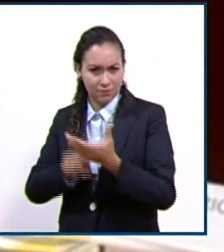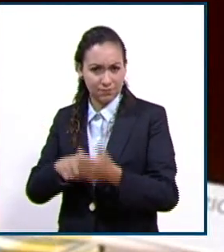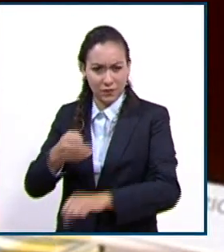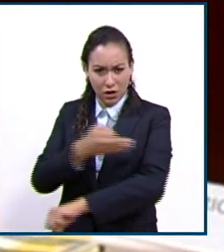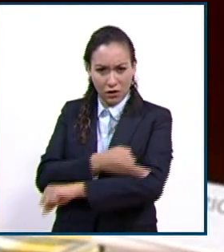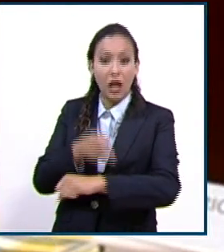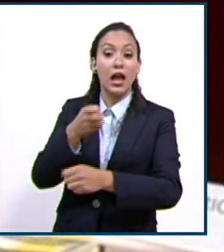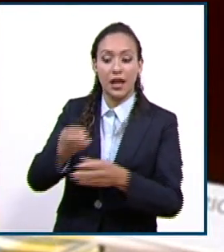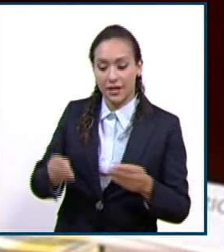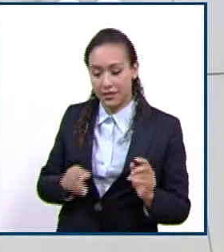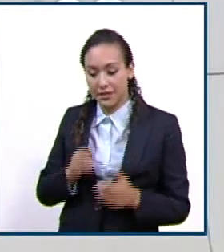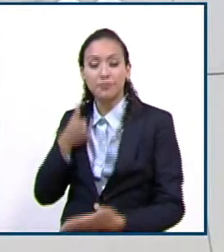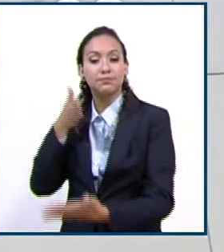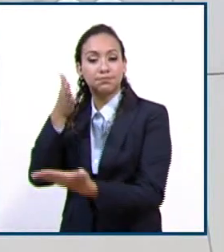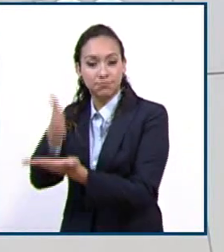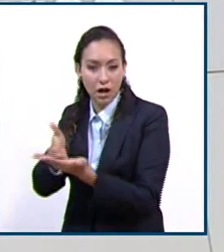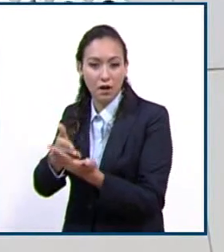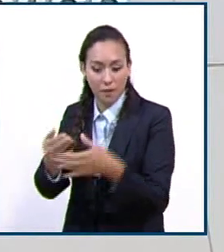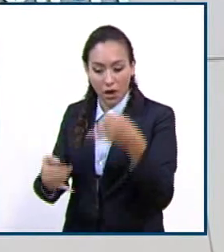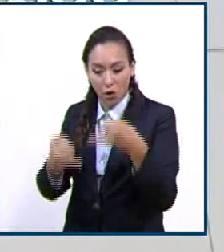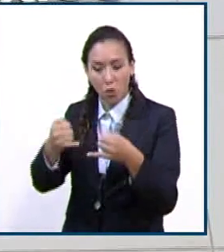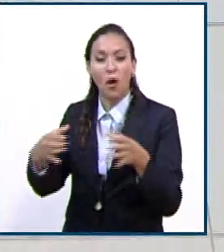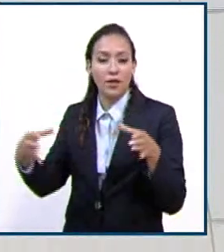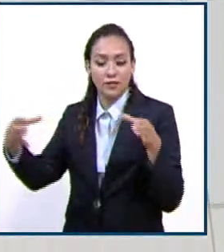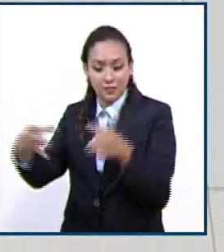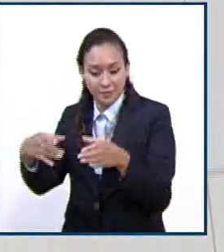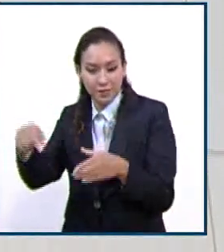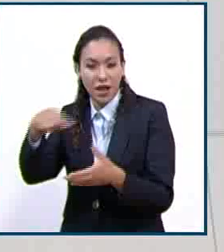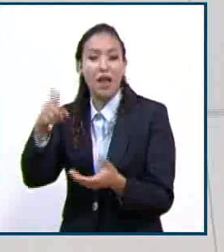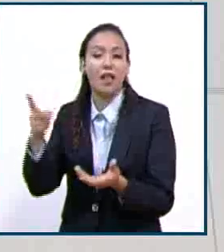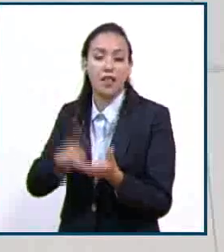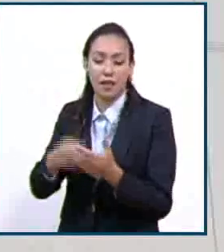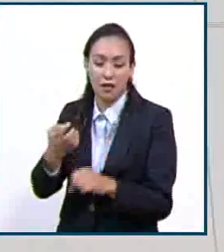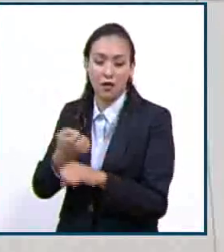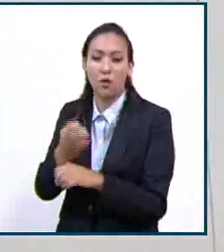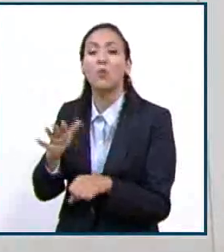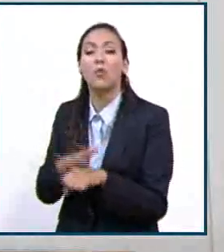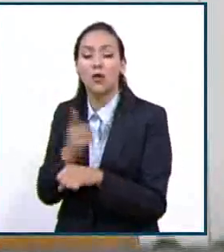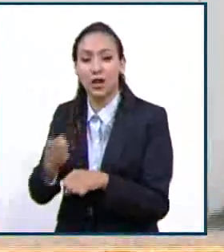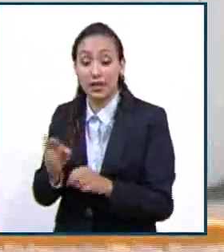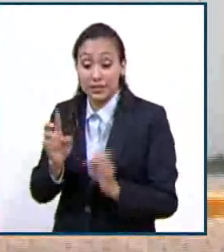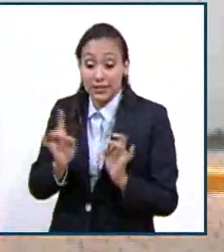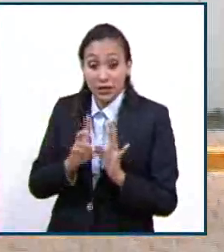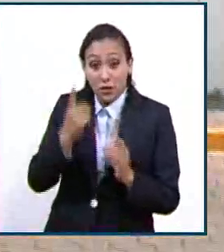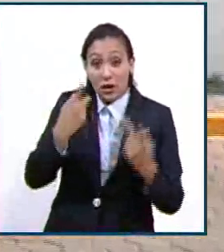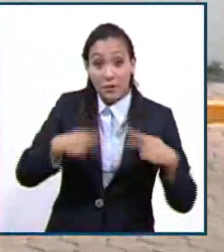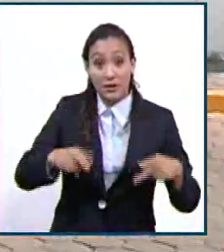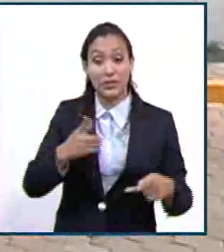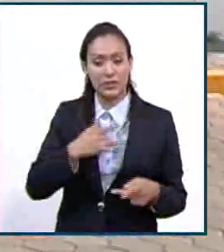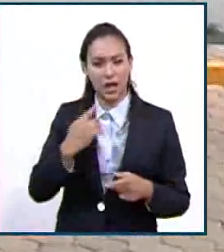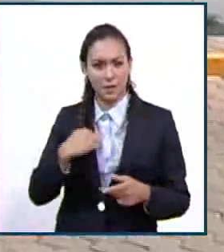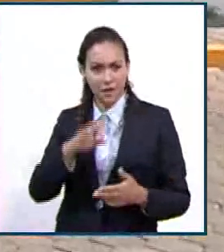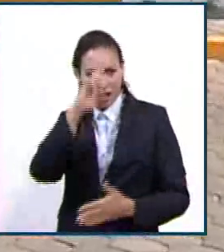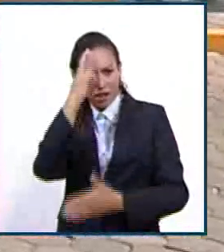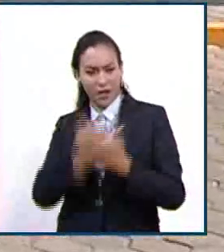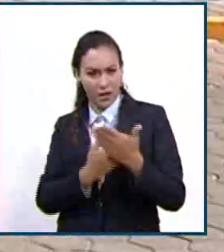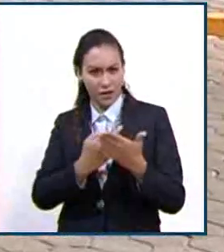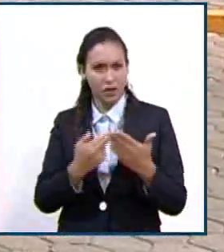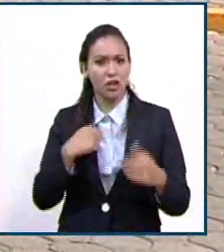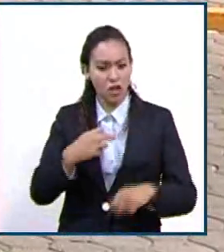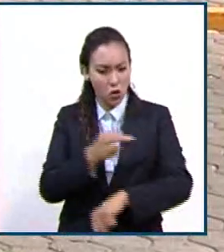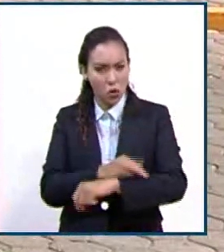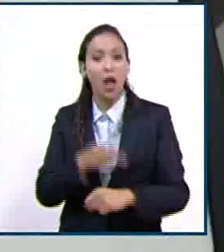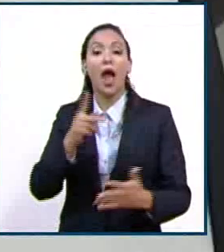de un juez federal si la víctima, por ejemplo, considera que se violó alguno de sus derechos durante el proceso y con la emisión